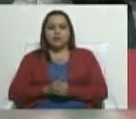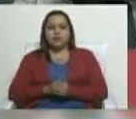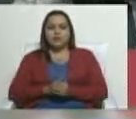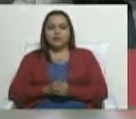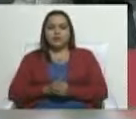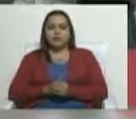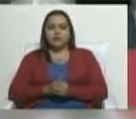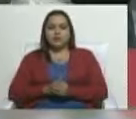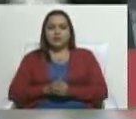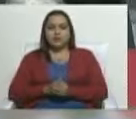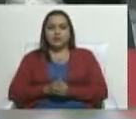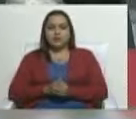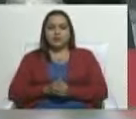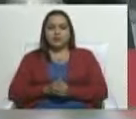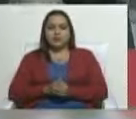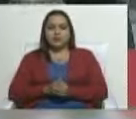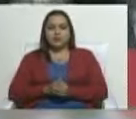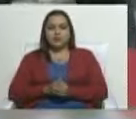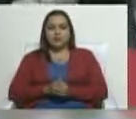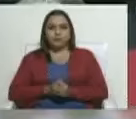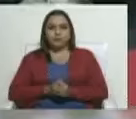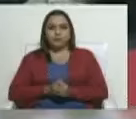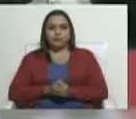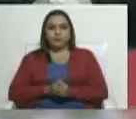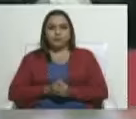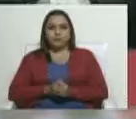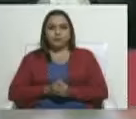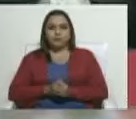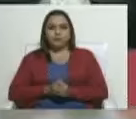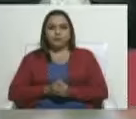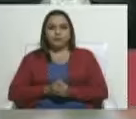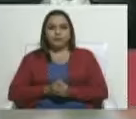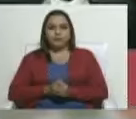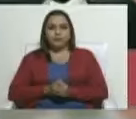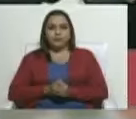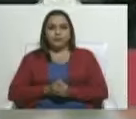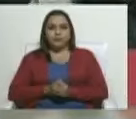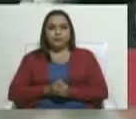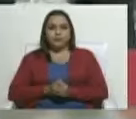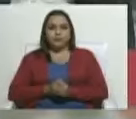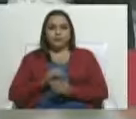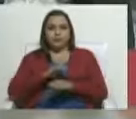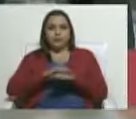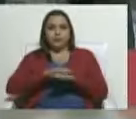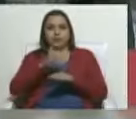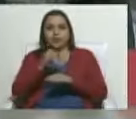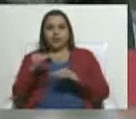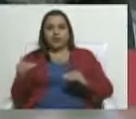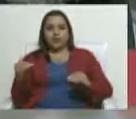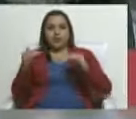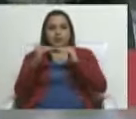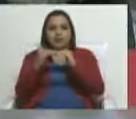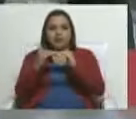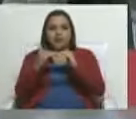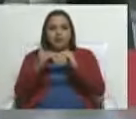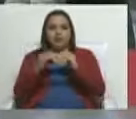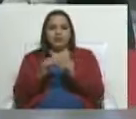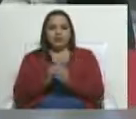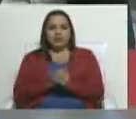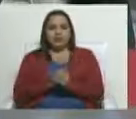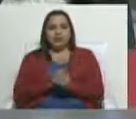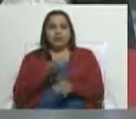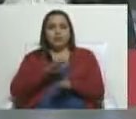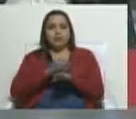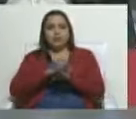el neomalthusianismo. ¿Por qué el neomalthusianismo se coloca a la par del posfascismo y de las expresiones del neofascismo? Porque